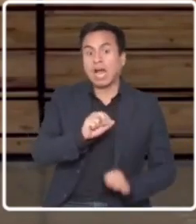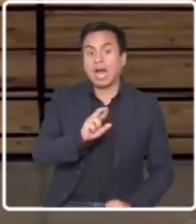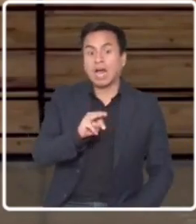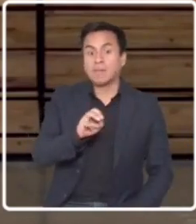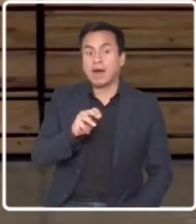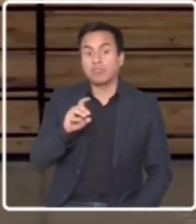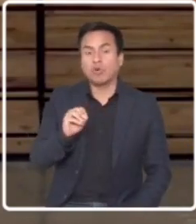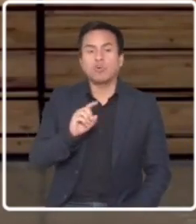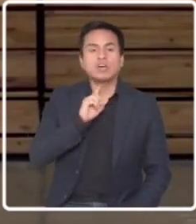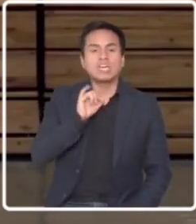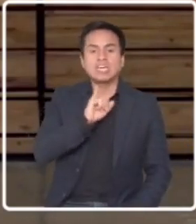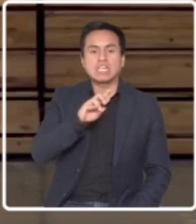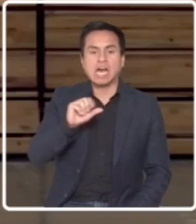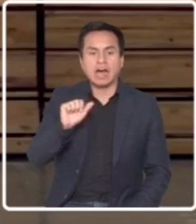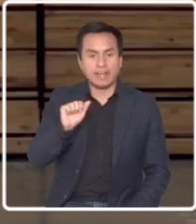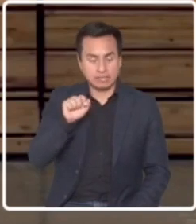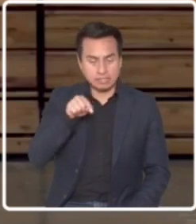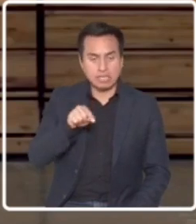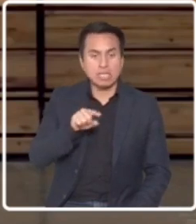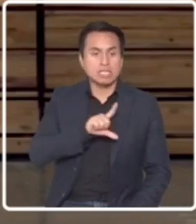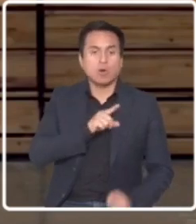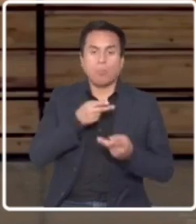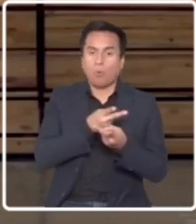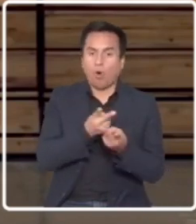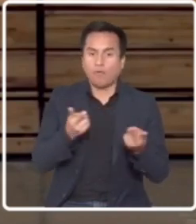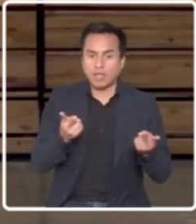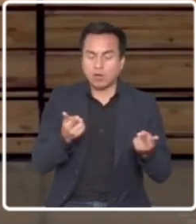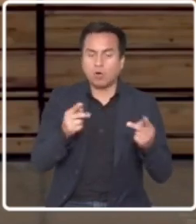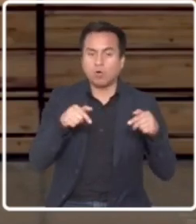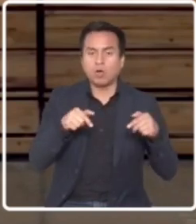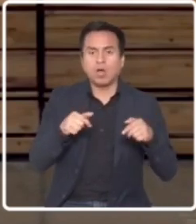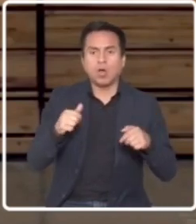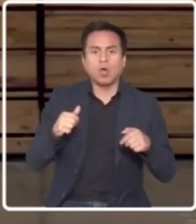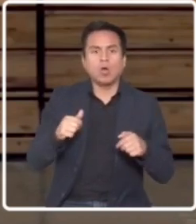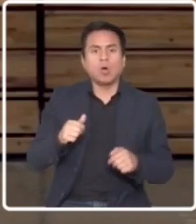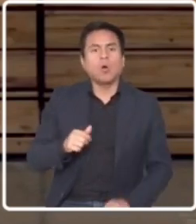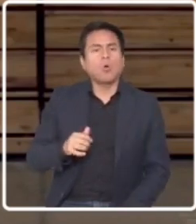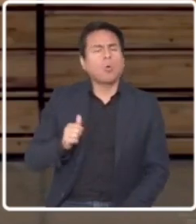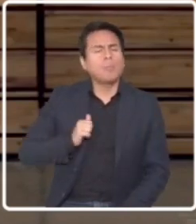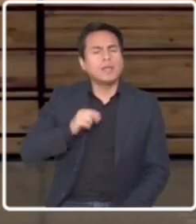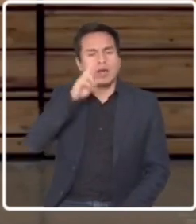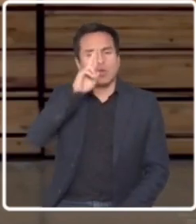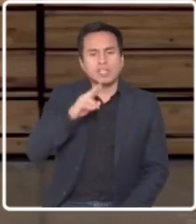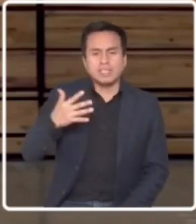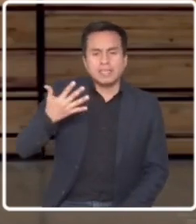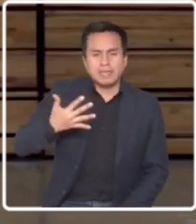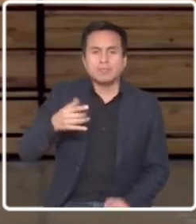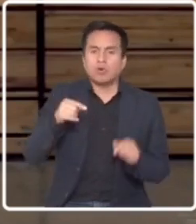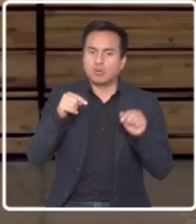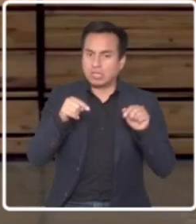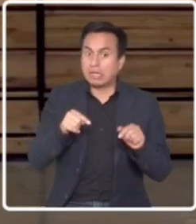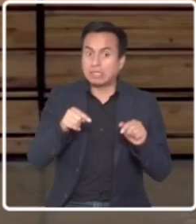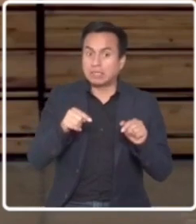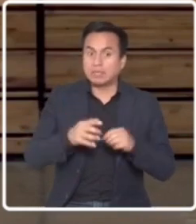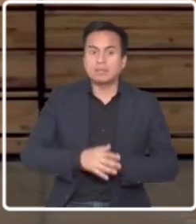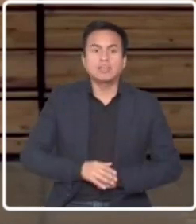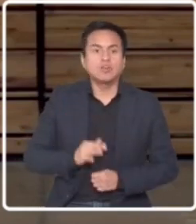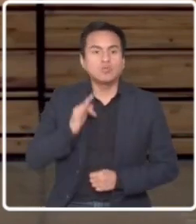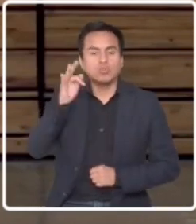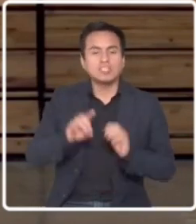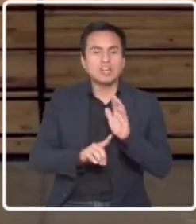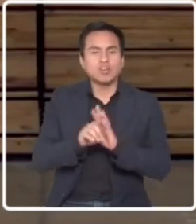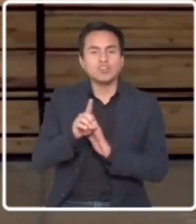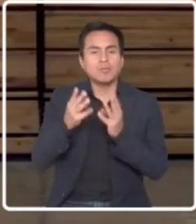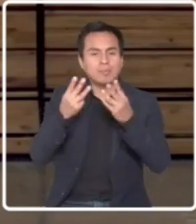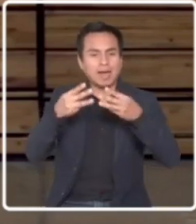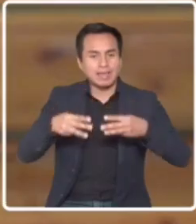Quesada Charán, un liceo público que va a cumplir un rol muy importante en el futuro